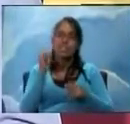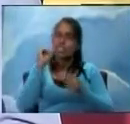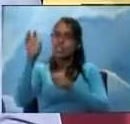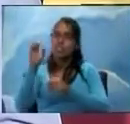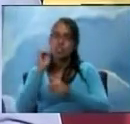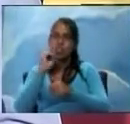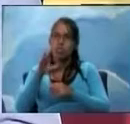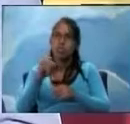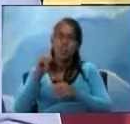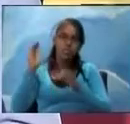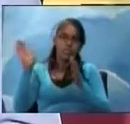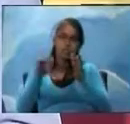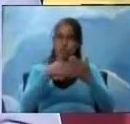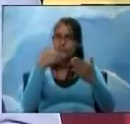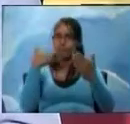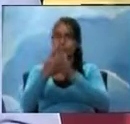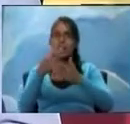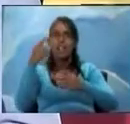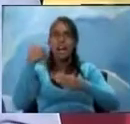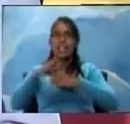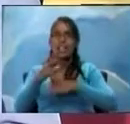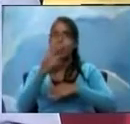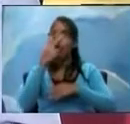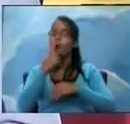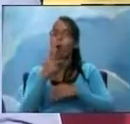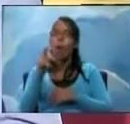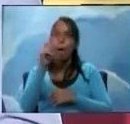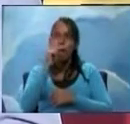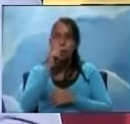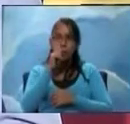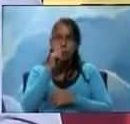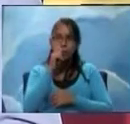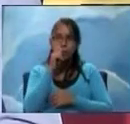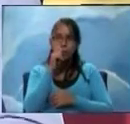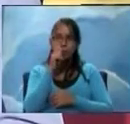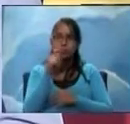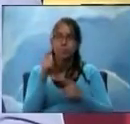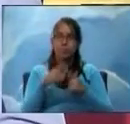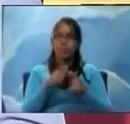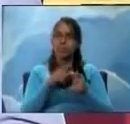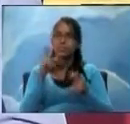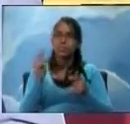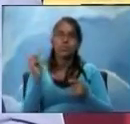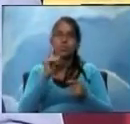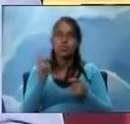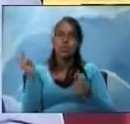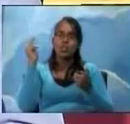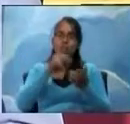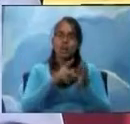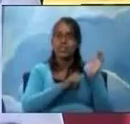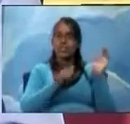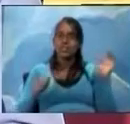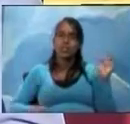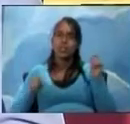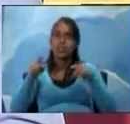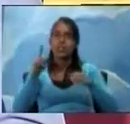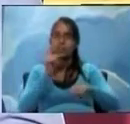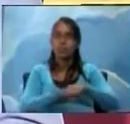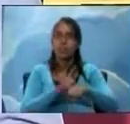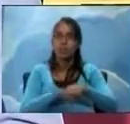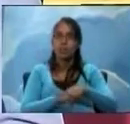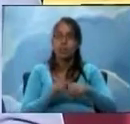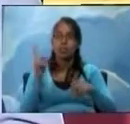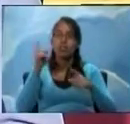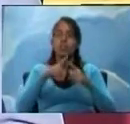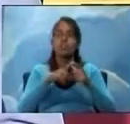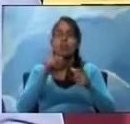tiró fue la puerta encima a aquel pobre mendigo. Y no llegó el Señor en ese instante. Y